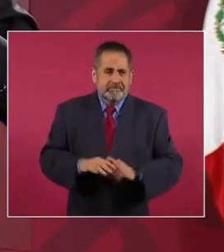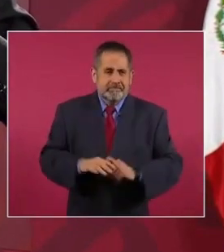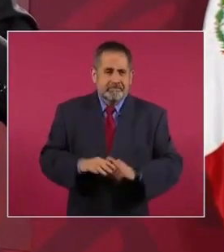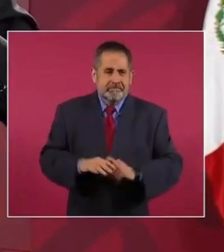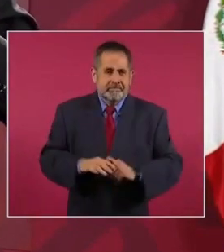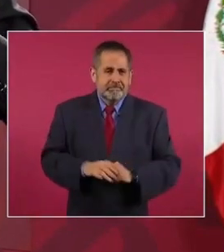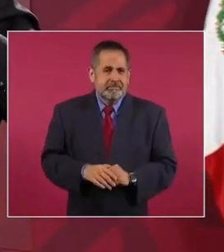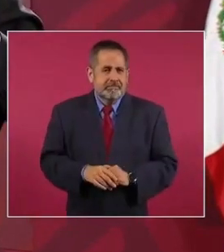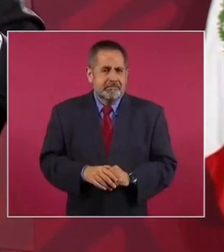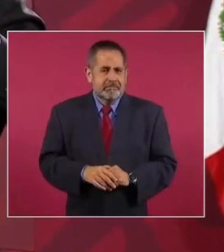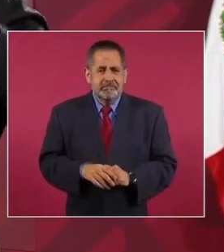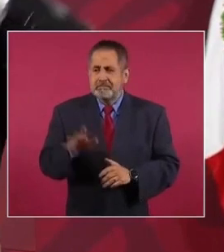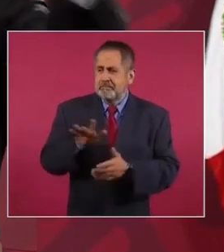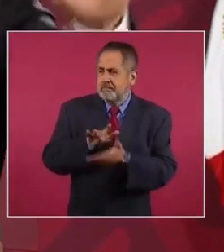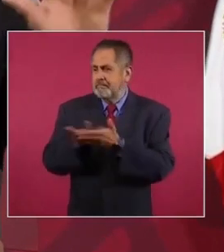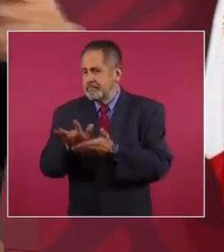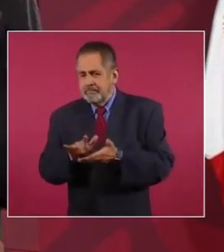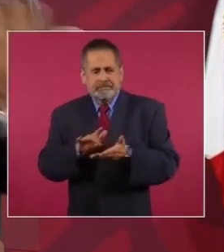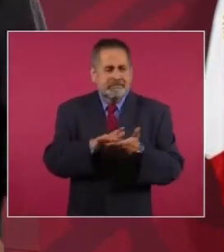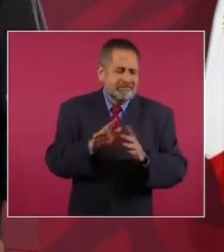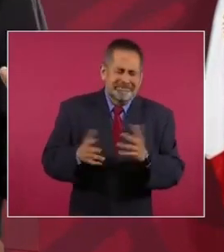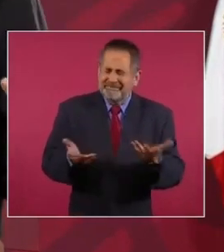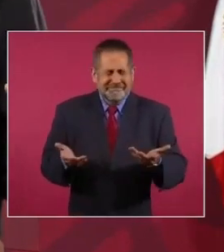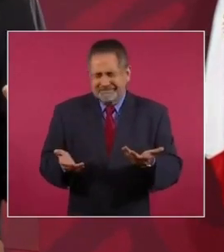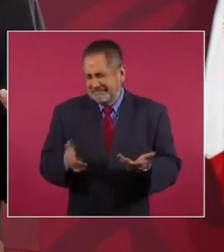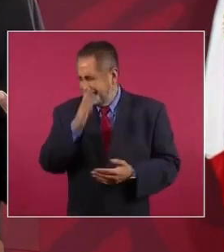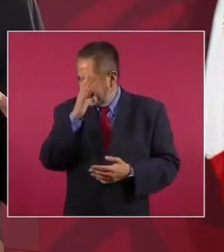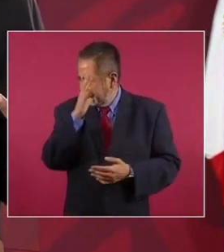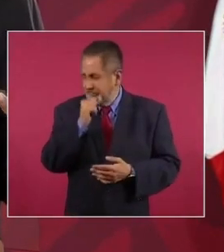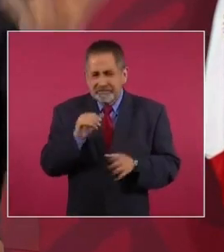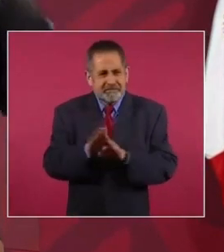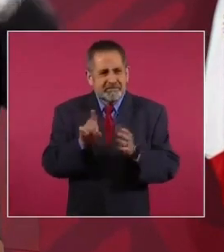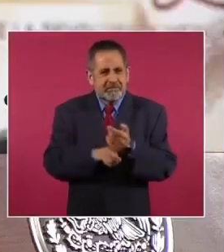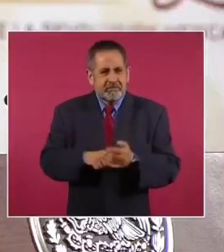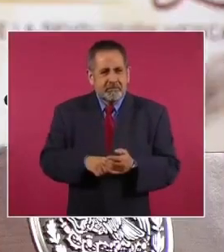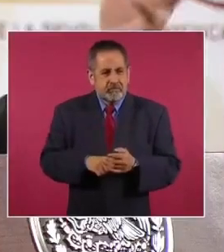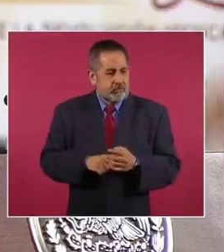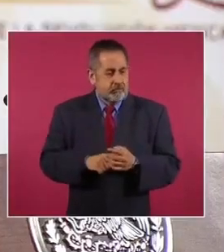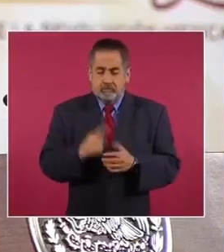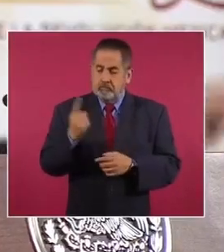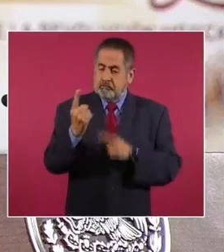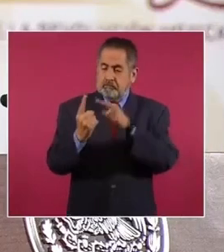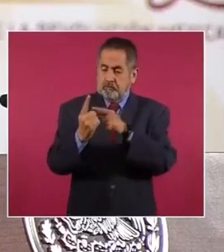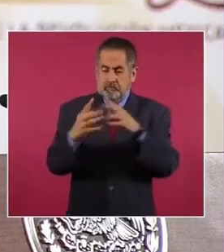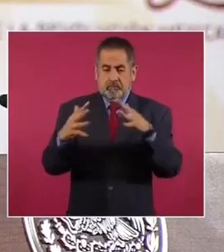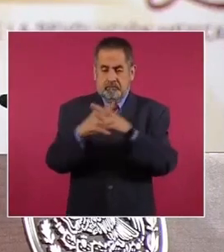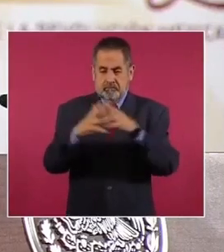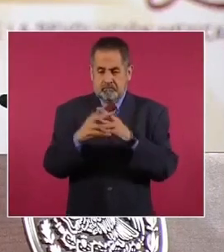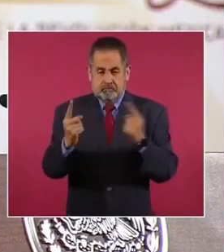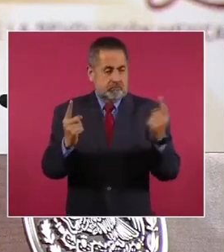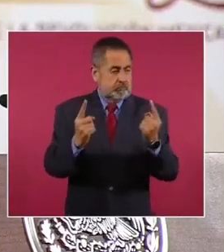a favor de uno de otro como uno de los actores en el conflicto en la